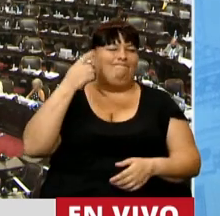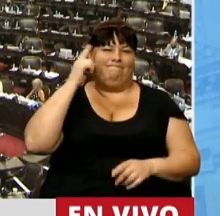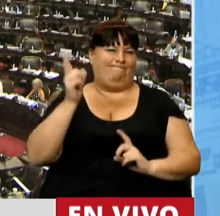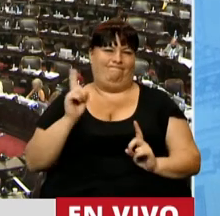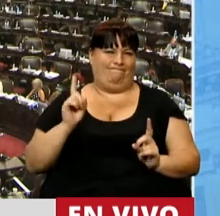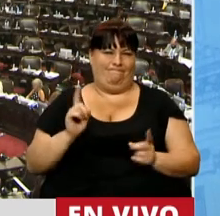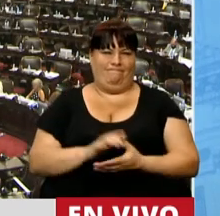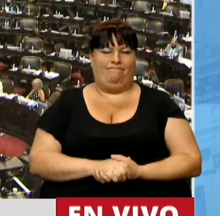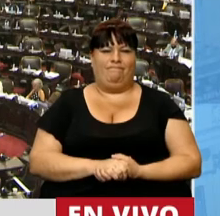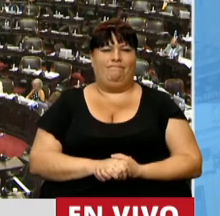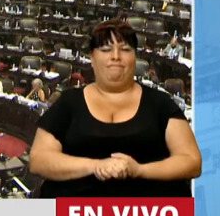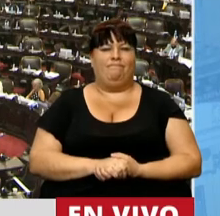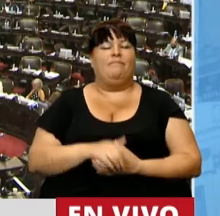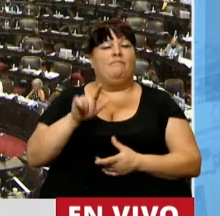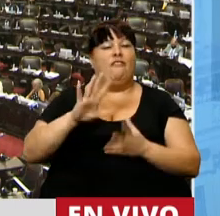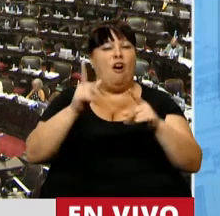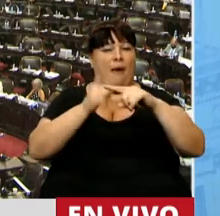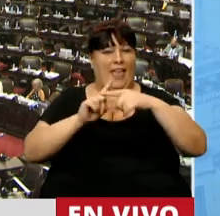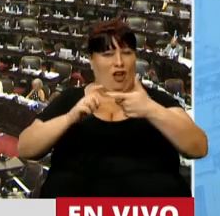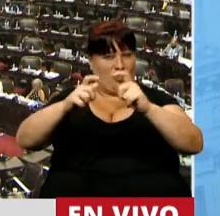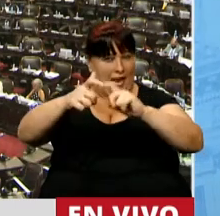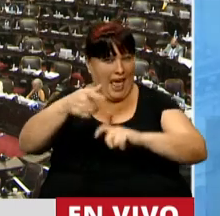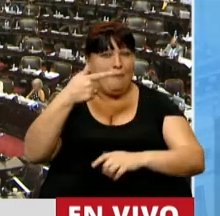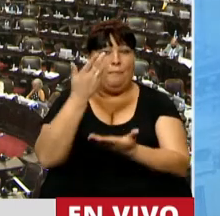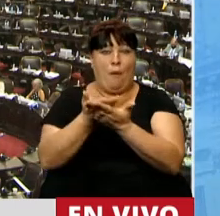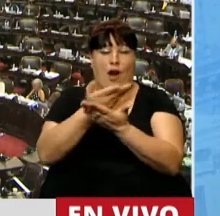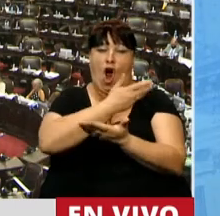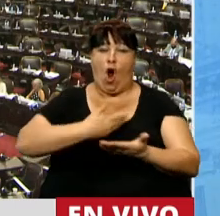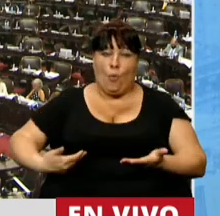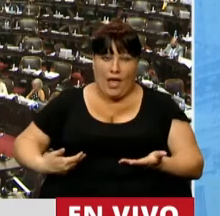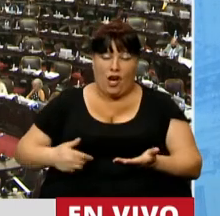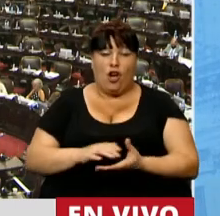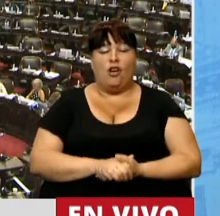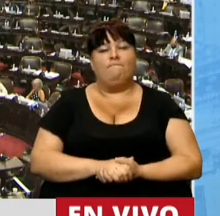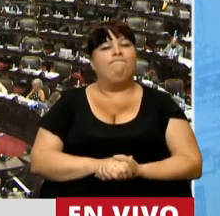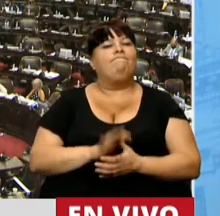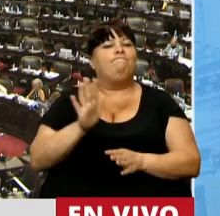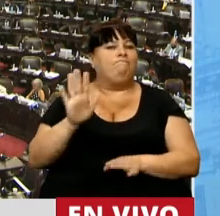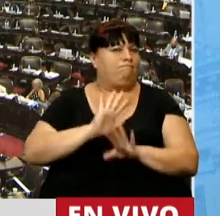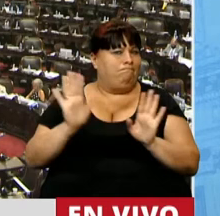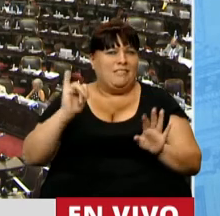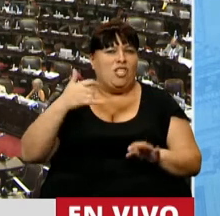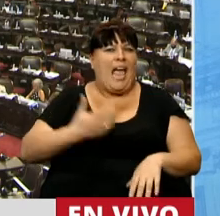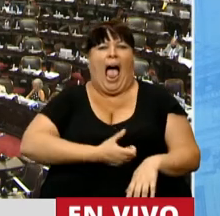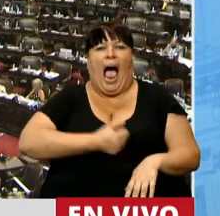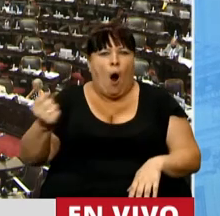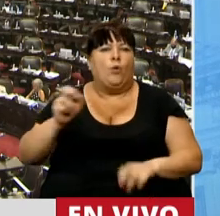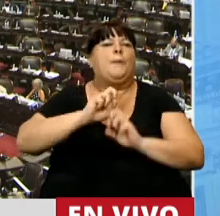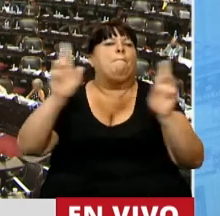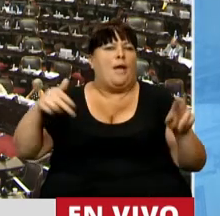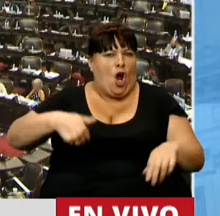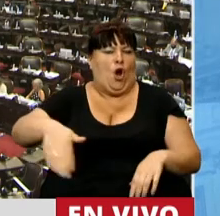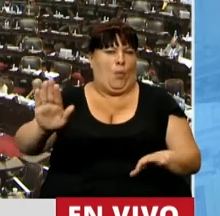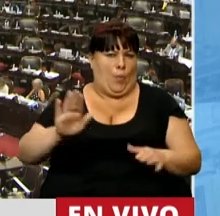que no y esta fórmula que nos propone el oficialismo señor presidente los condena a un ajuste aún mayor